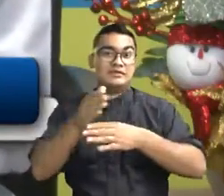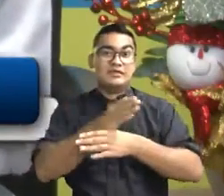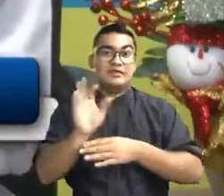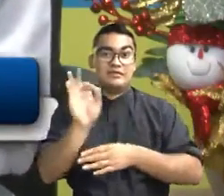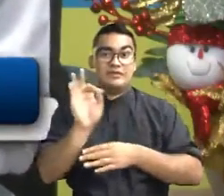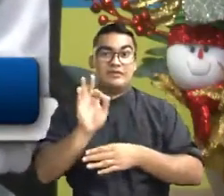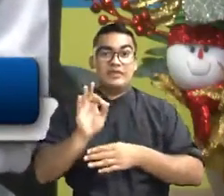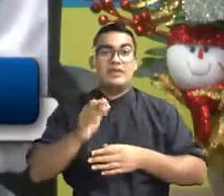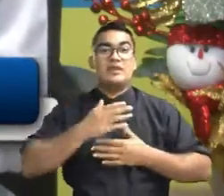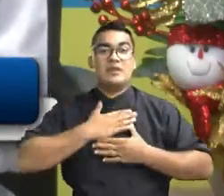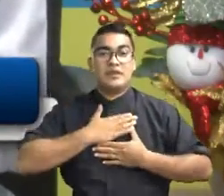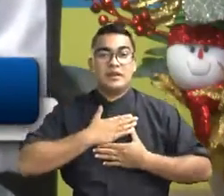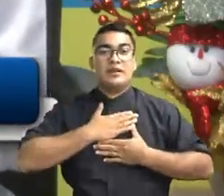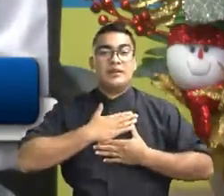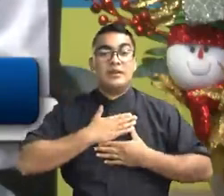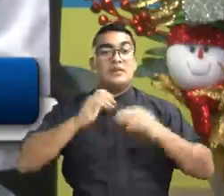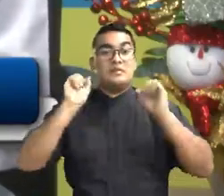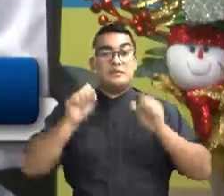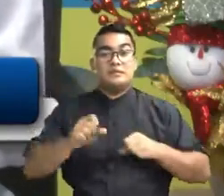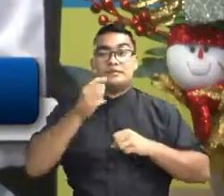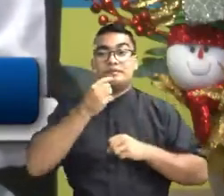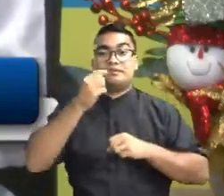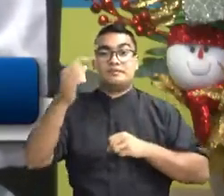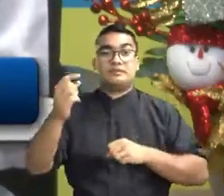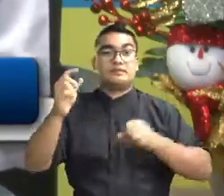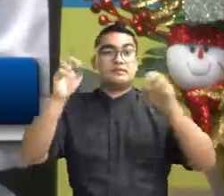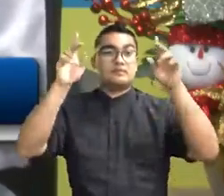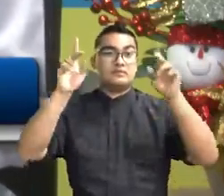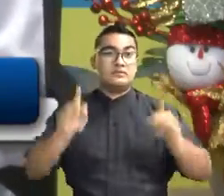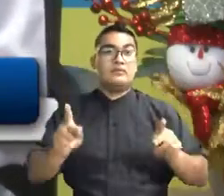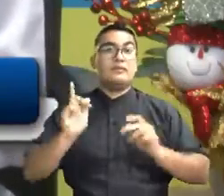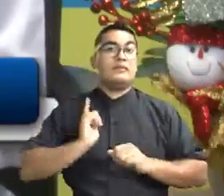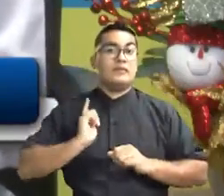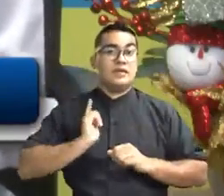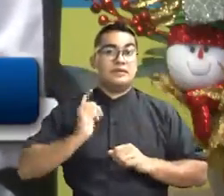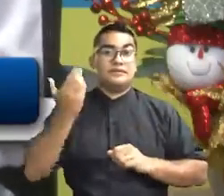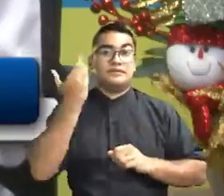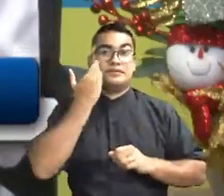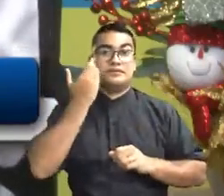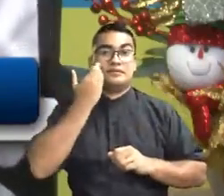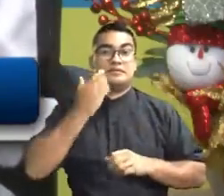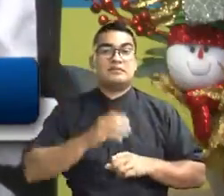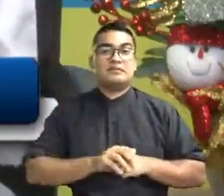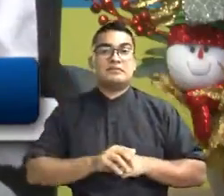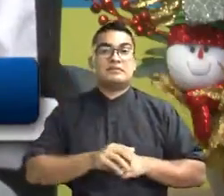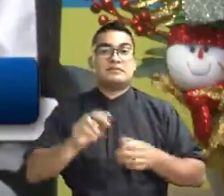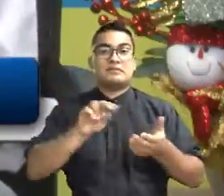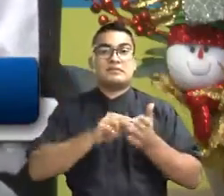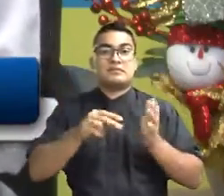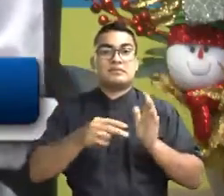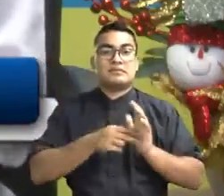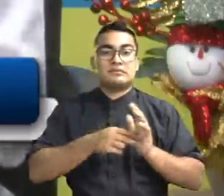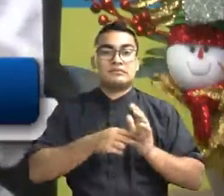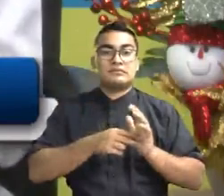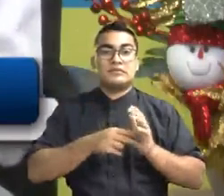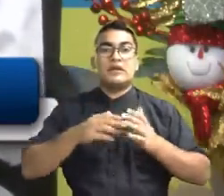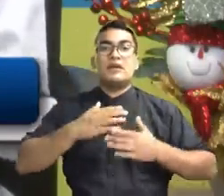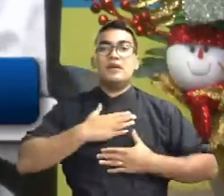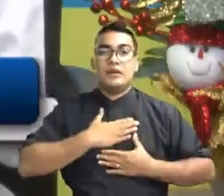que nos van dando orientación sobre el avance de la enfermedad. El principal síntoma es la disnea.